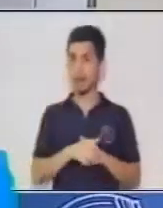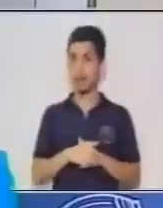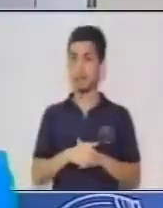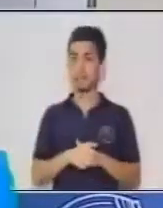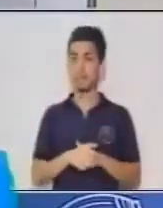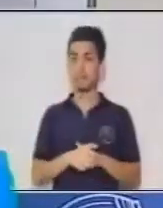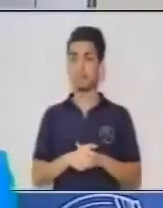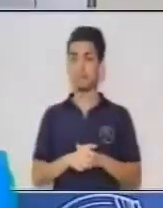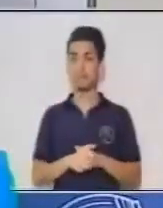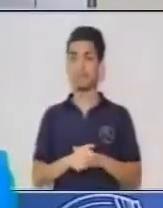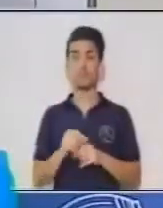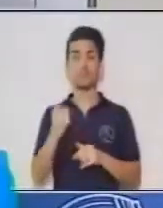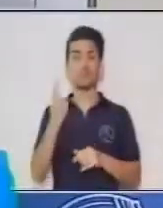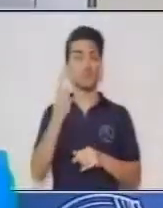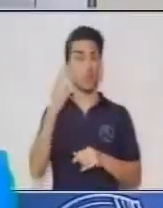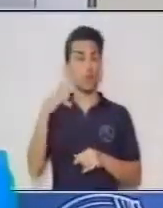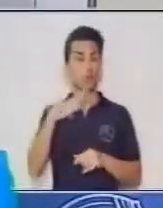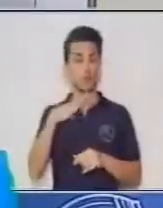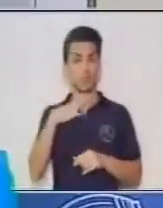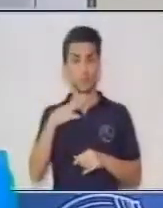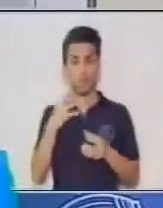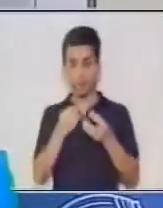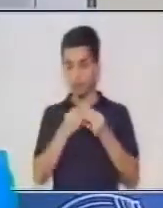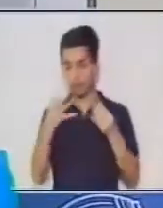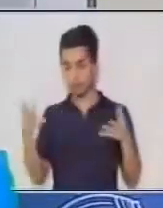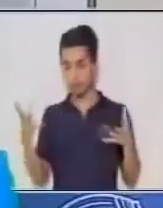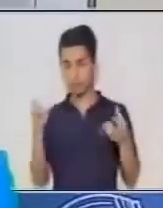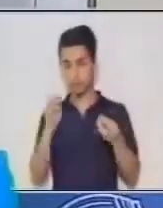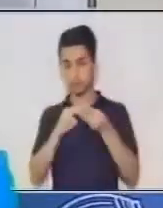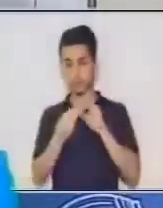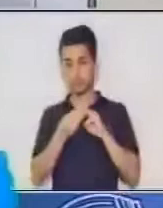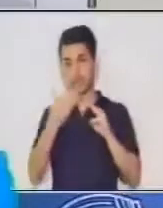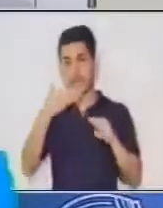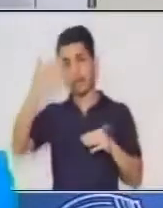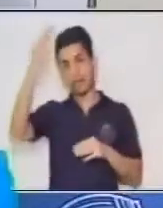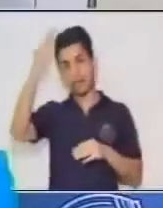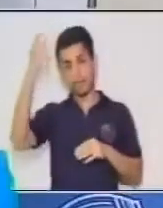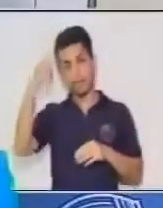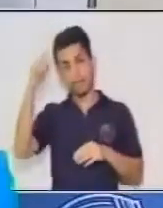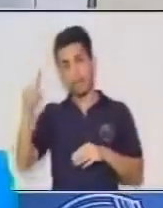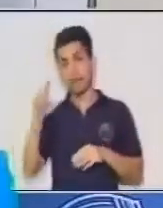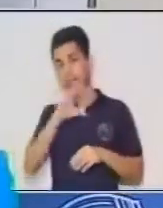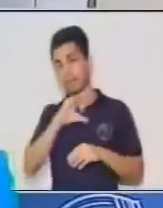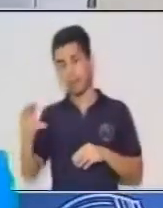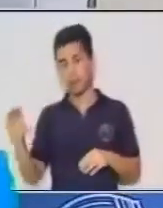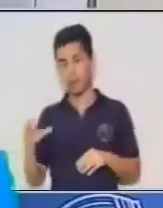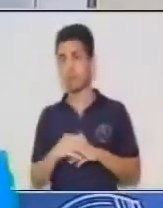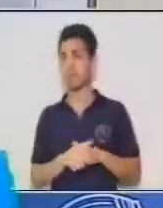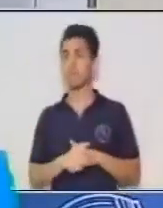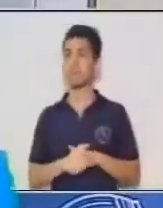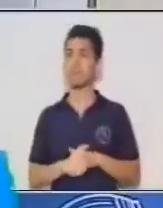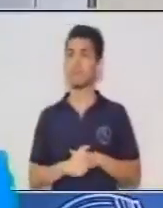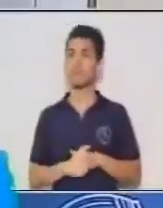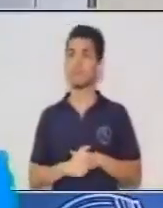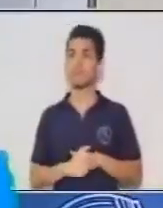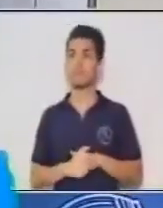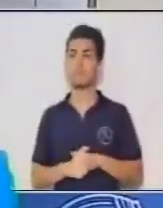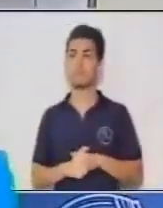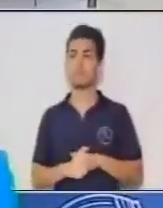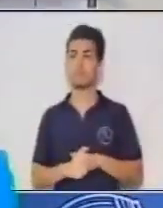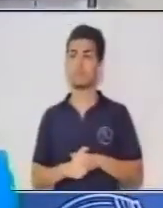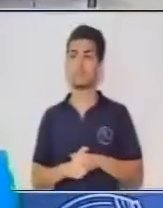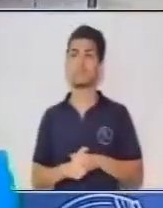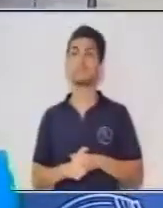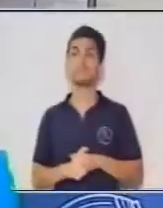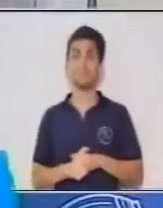cuando solo hay expresiones algebraicas en el denominador? Pregunto. Muy bien,